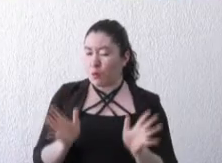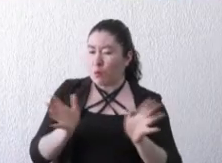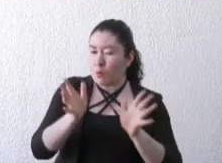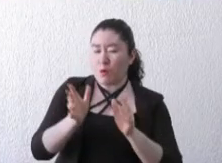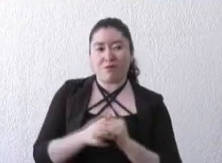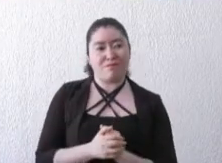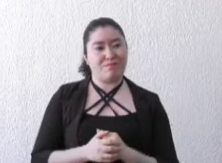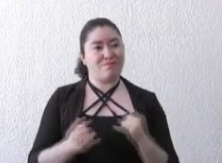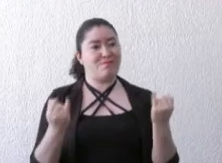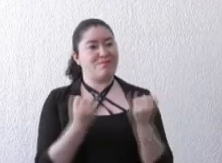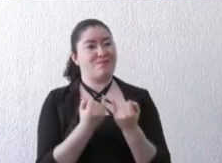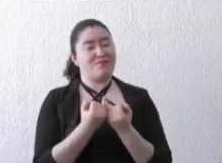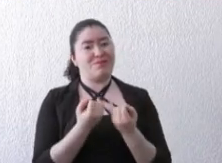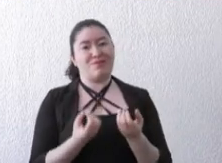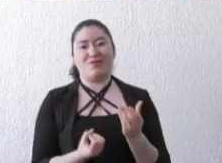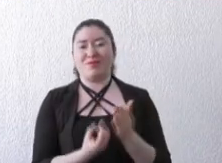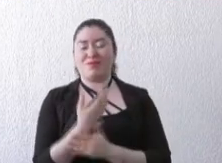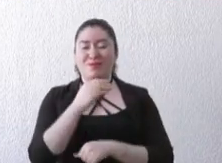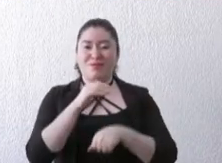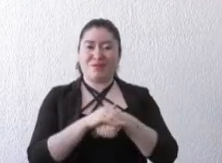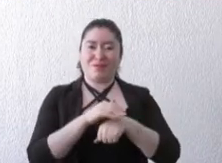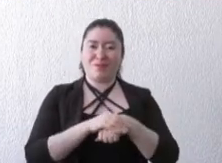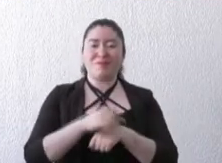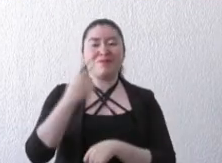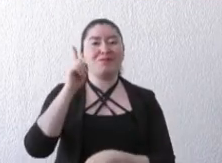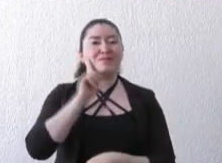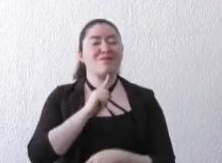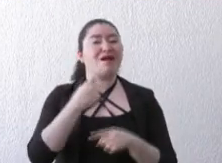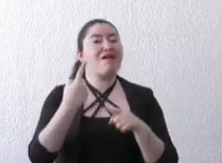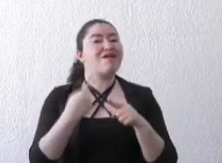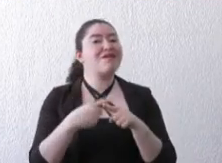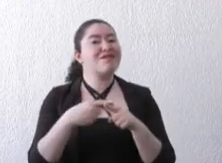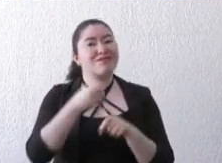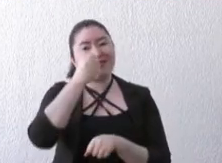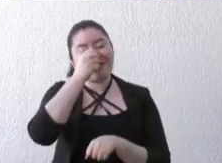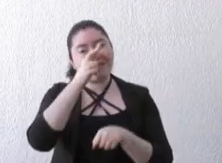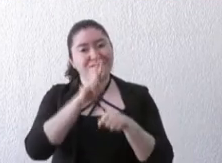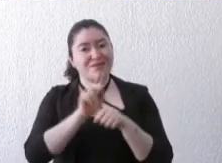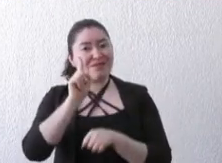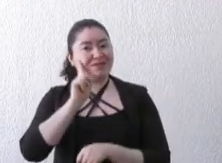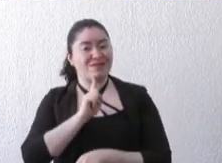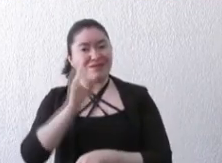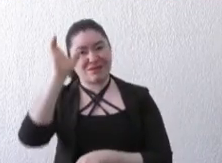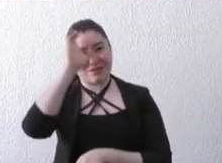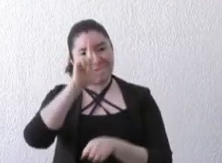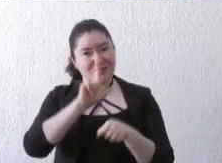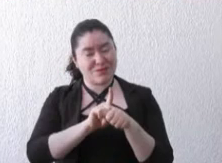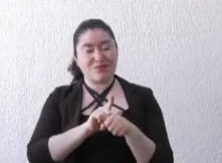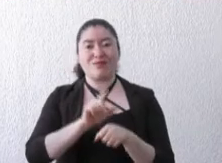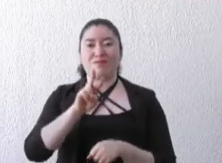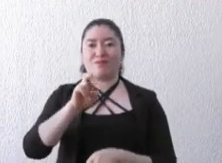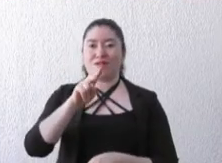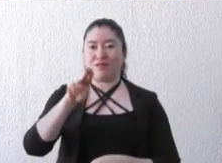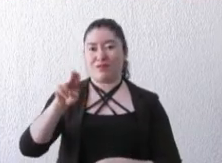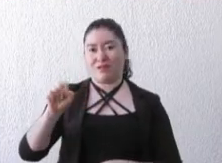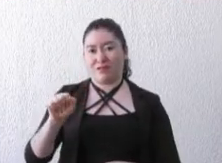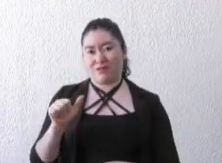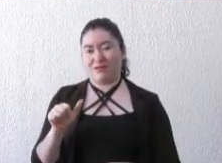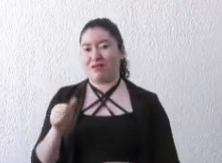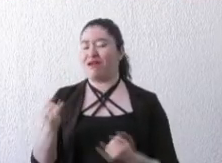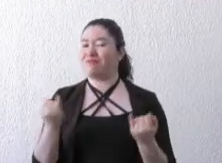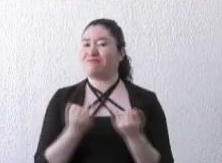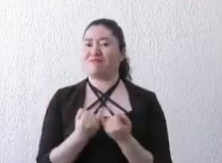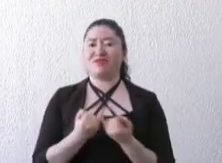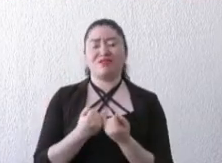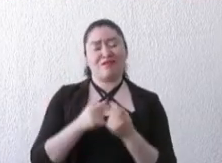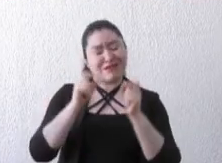amiga, la secretaria de Cultura, Vanessa, y con enorme cariño y enorme respeto y admiración, doctora Sheinbaum,